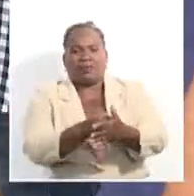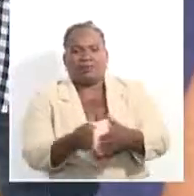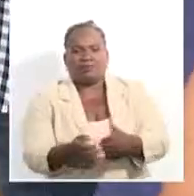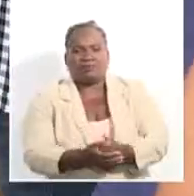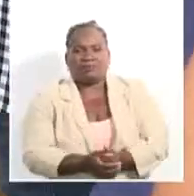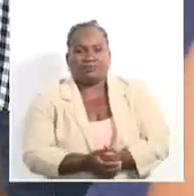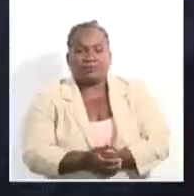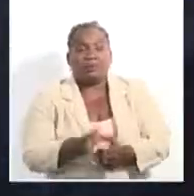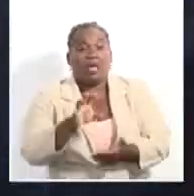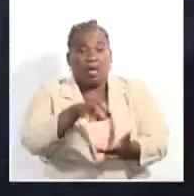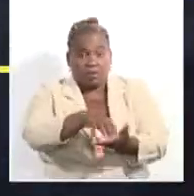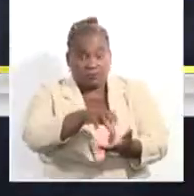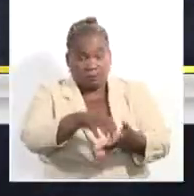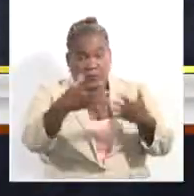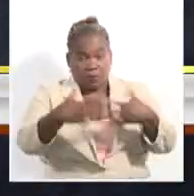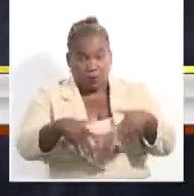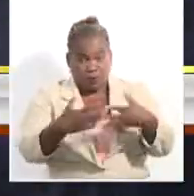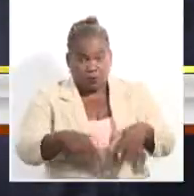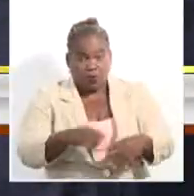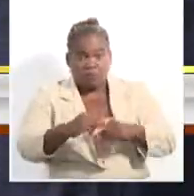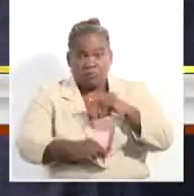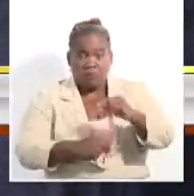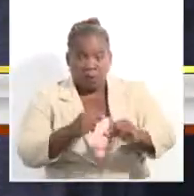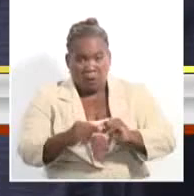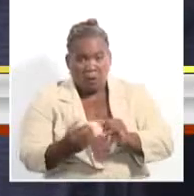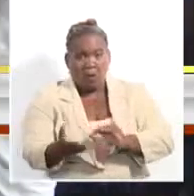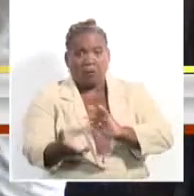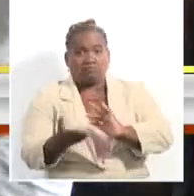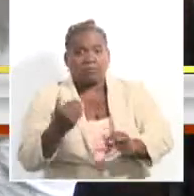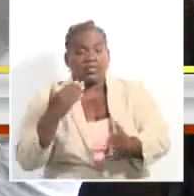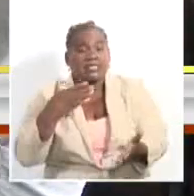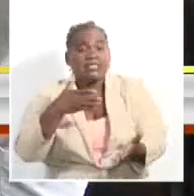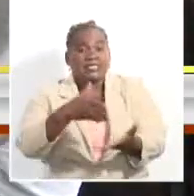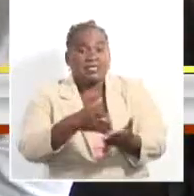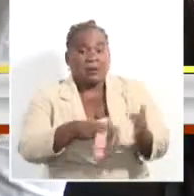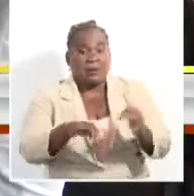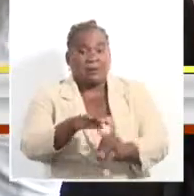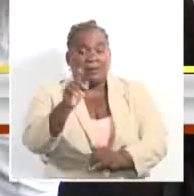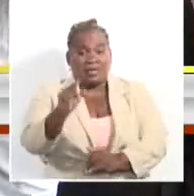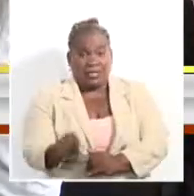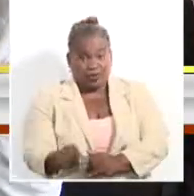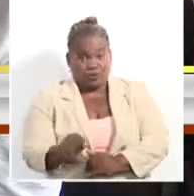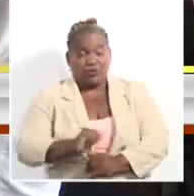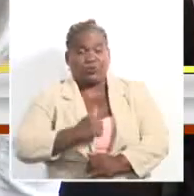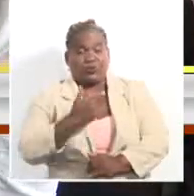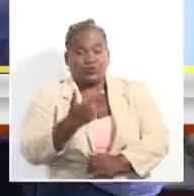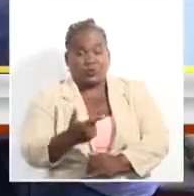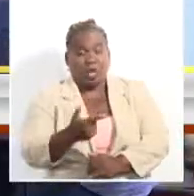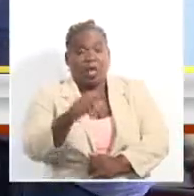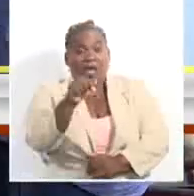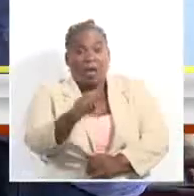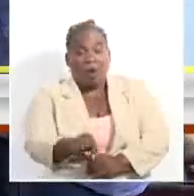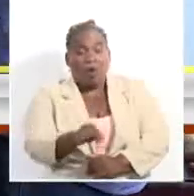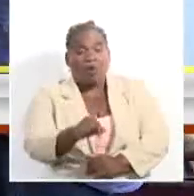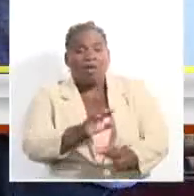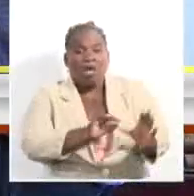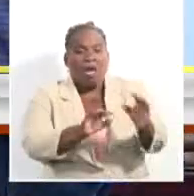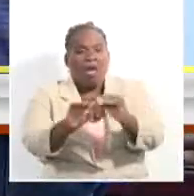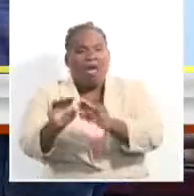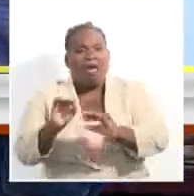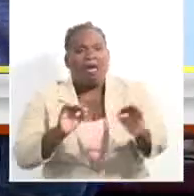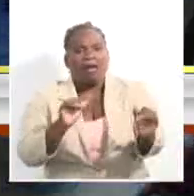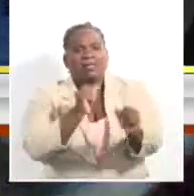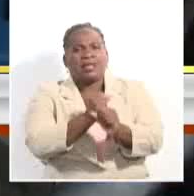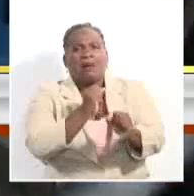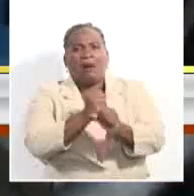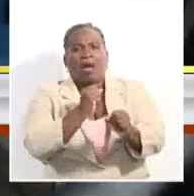Hasta un centro productivo que se recupera gradualmente, llegó el ministro de Cultura, Alpidio Alonso Grau. Conversar hoy con trabajadores de la industria de